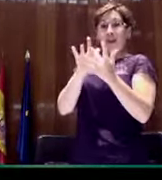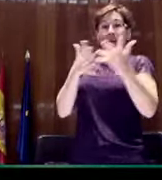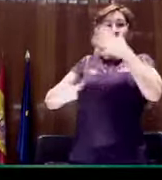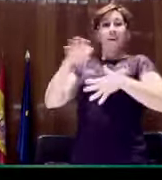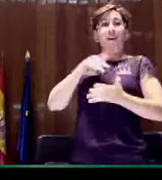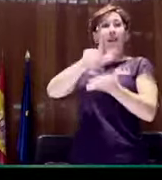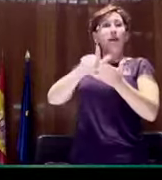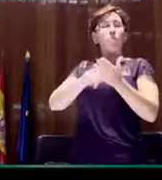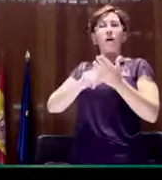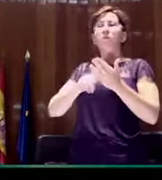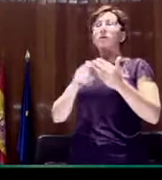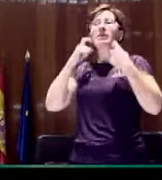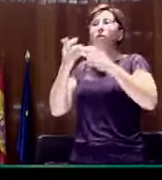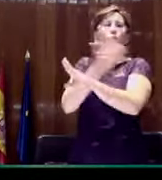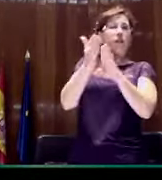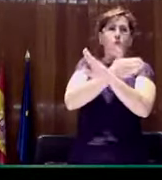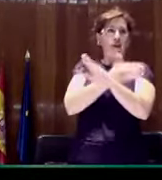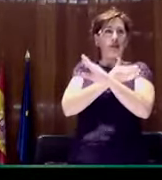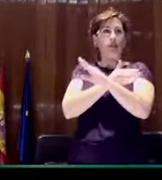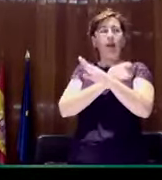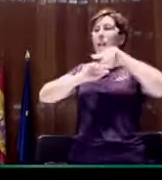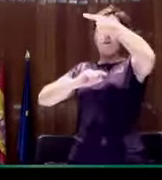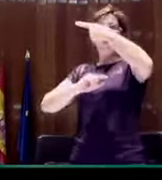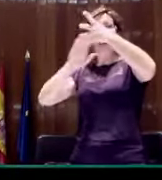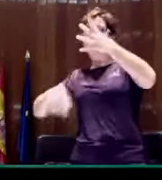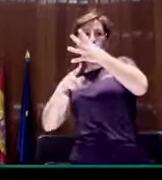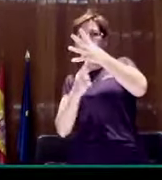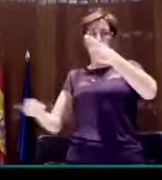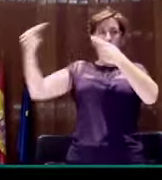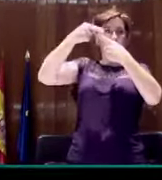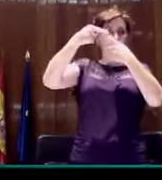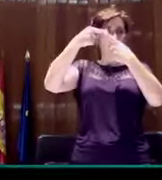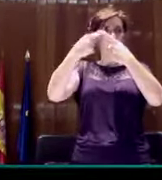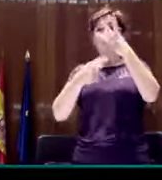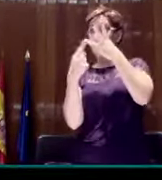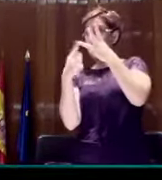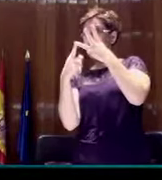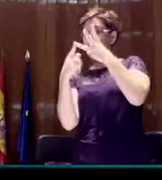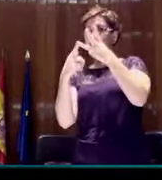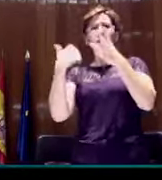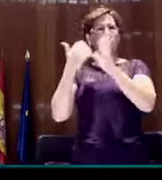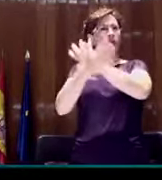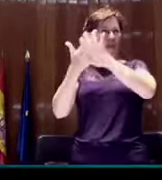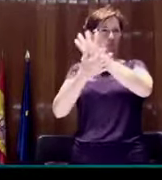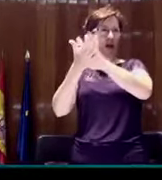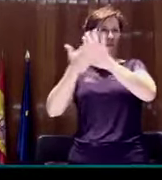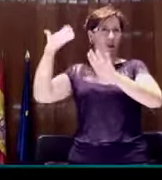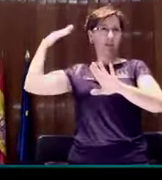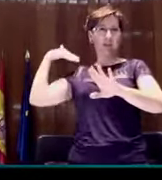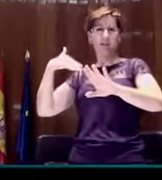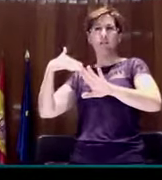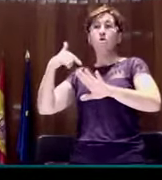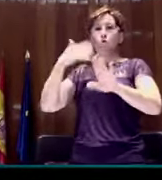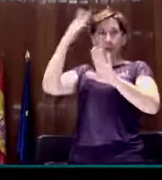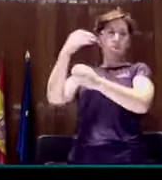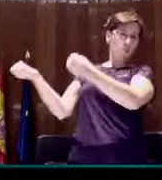la última. Y tenemos que lograr en educación, y ya se ha hablado aquí antes, lo ha mencionado, yo no estaba aquí, estaba en el hotel, pero me he enterado,